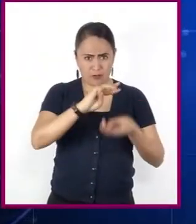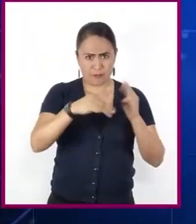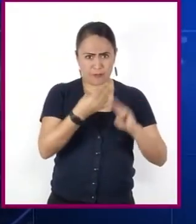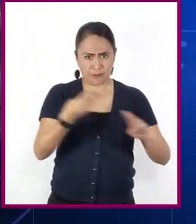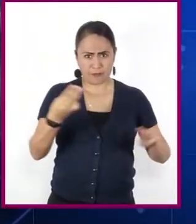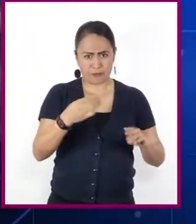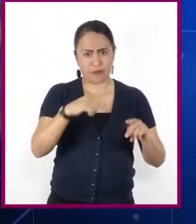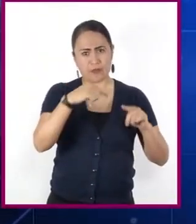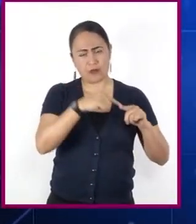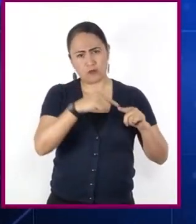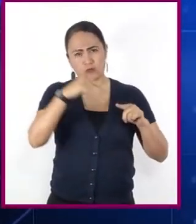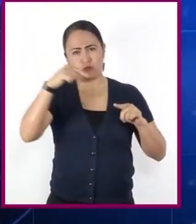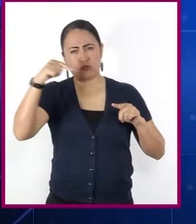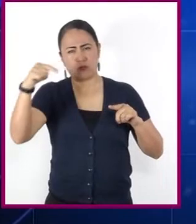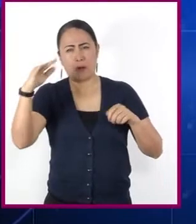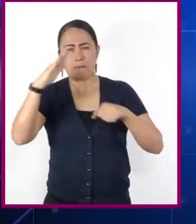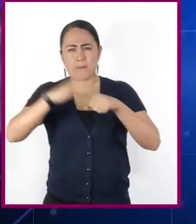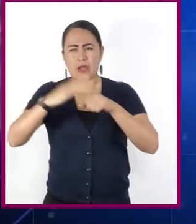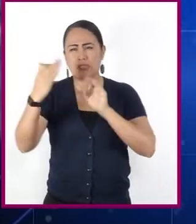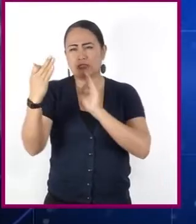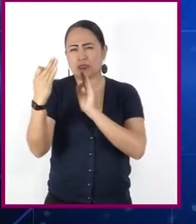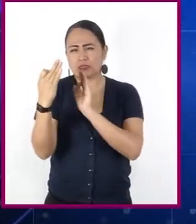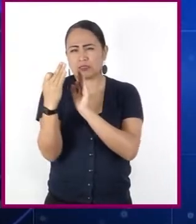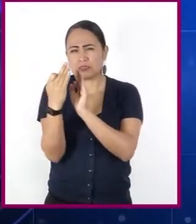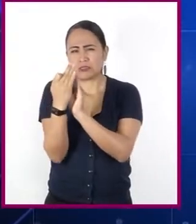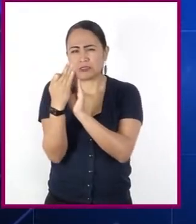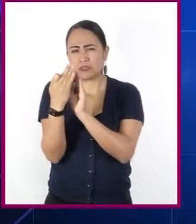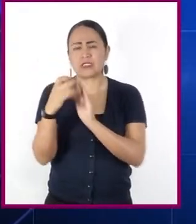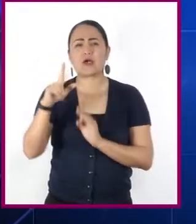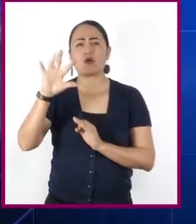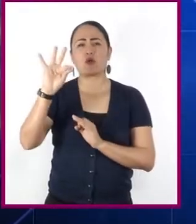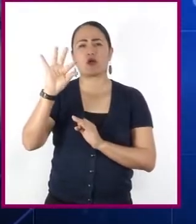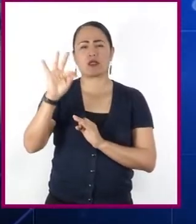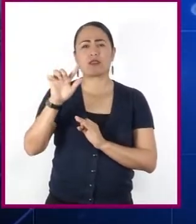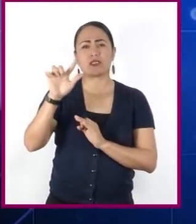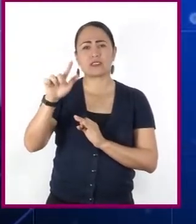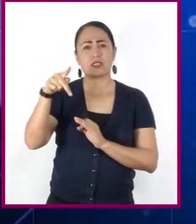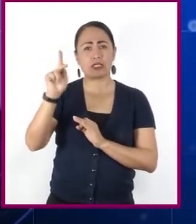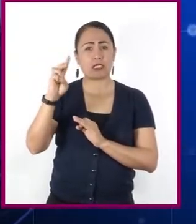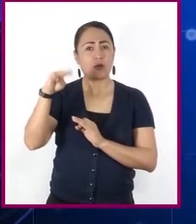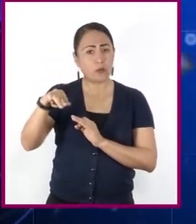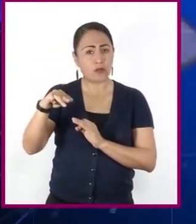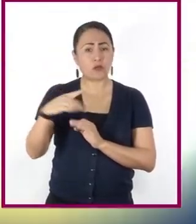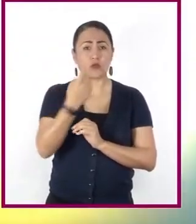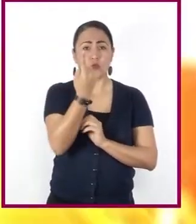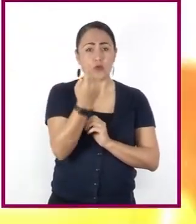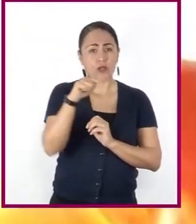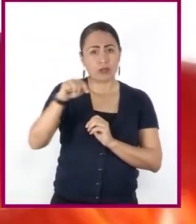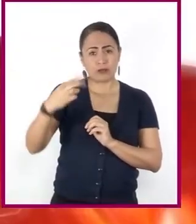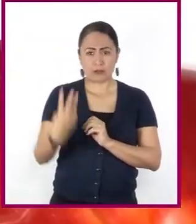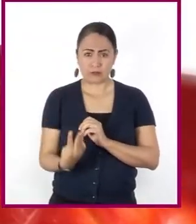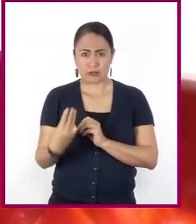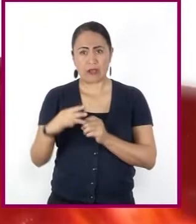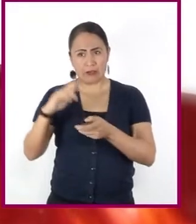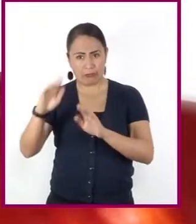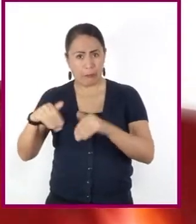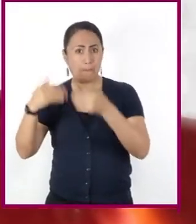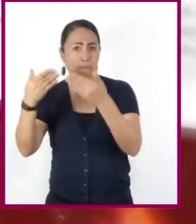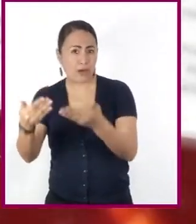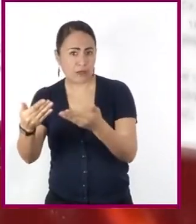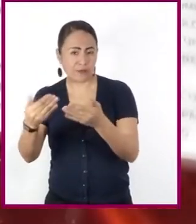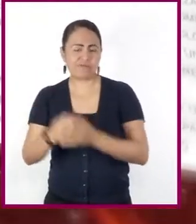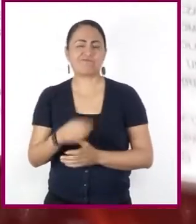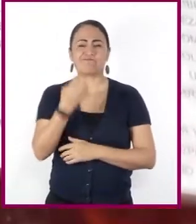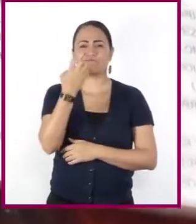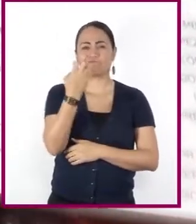vecino, se acercó de más y solo se encontraba a 47 kilómetros, una tercera parte de lo programado. Esto